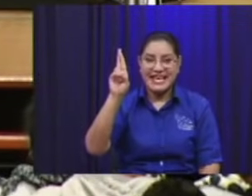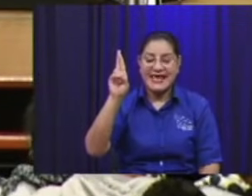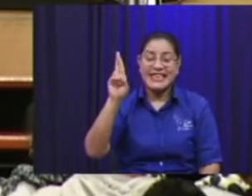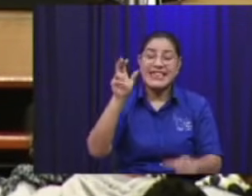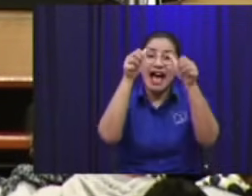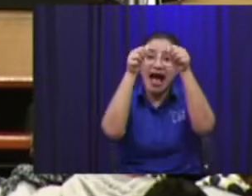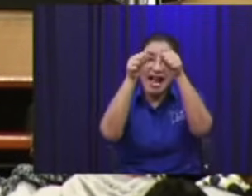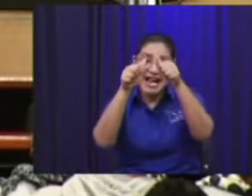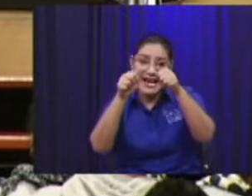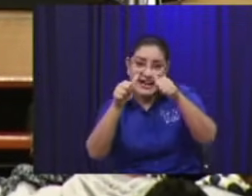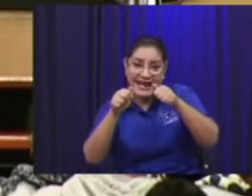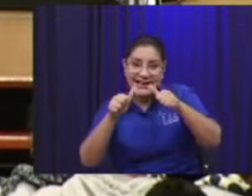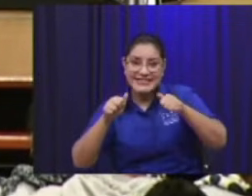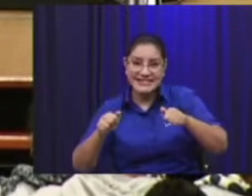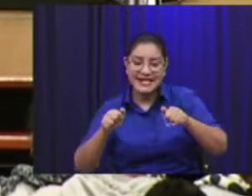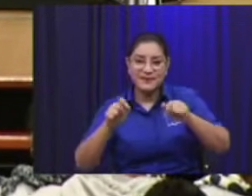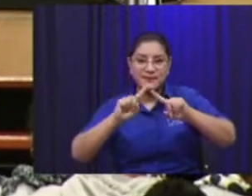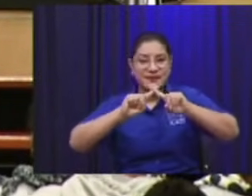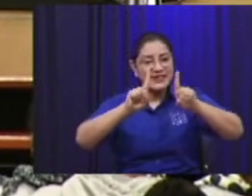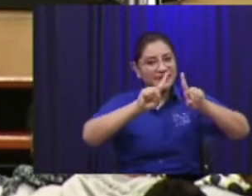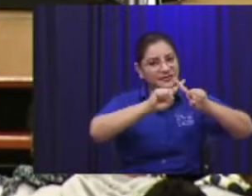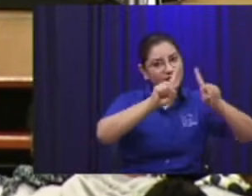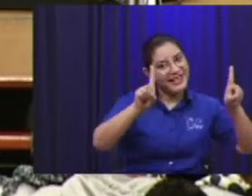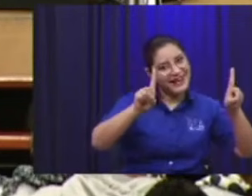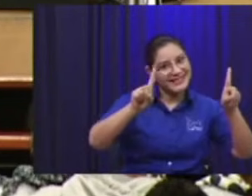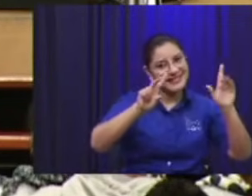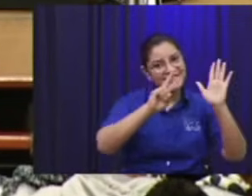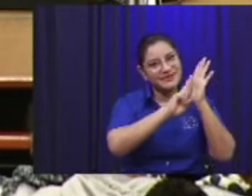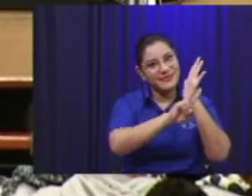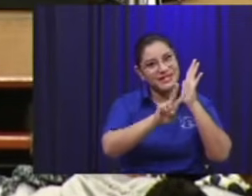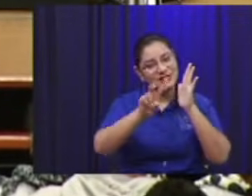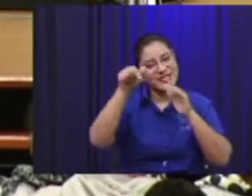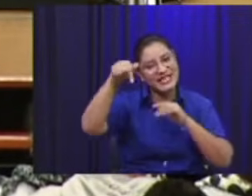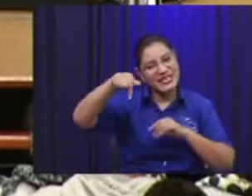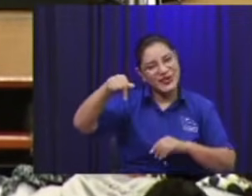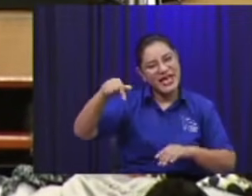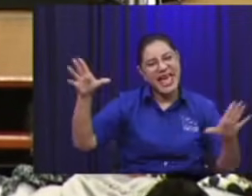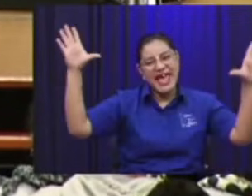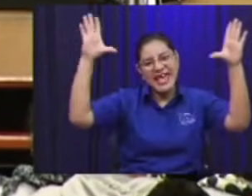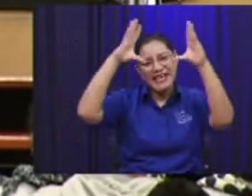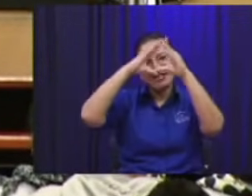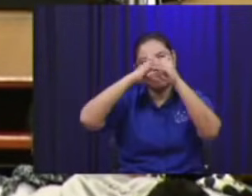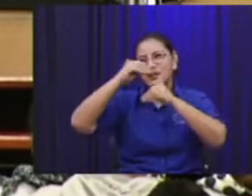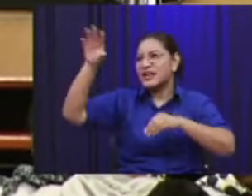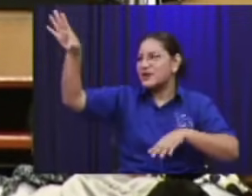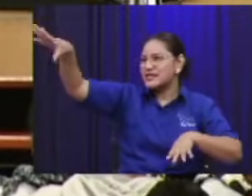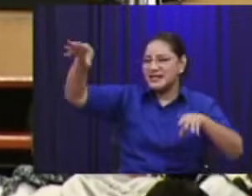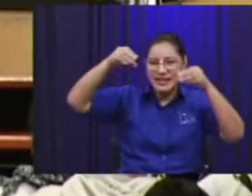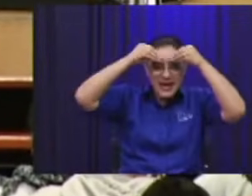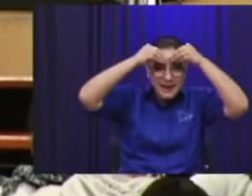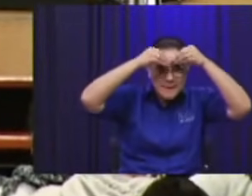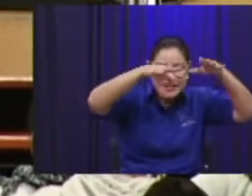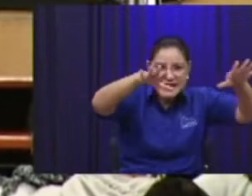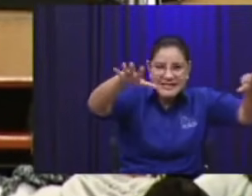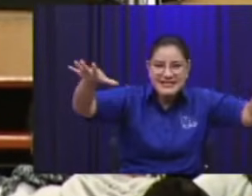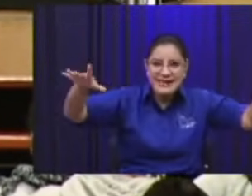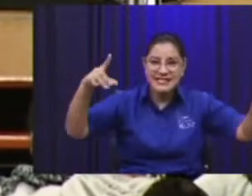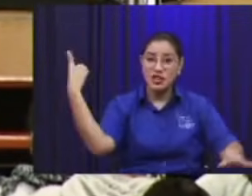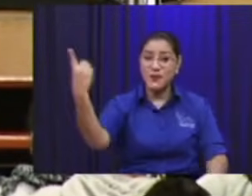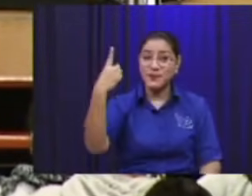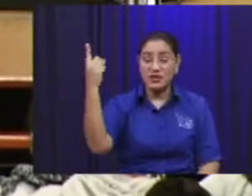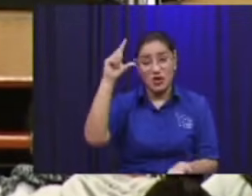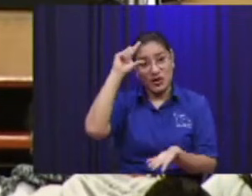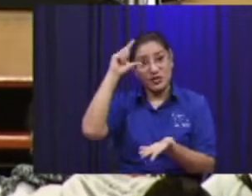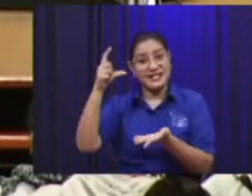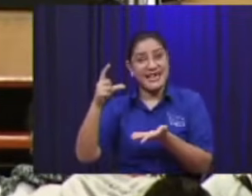mucha bendición creo yo hoy es una noche de ministración para todo aquel que cree en que debemos